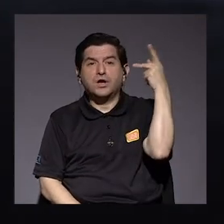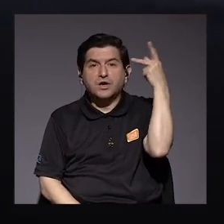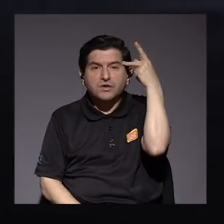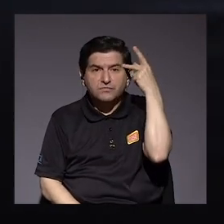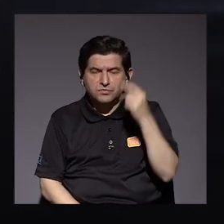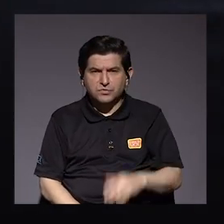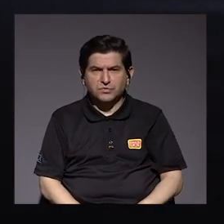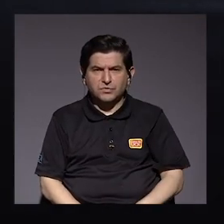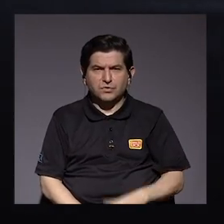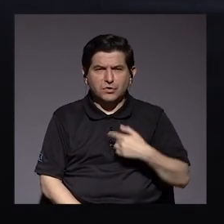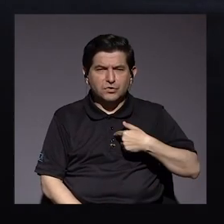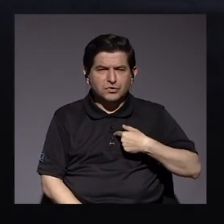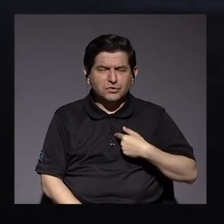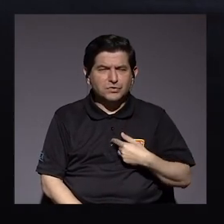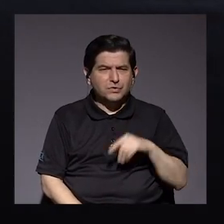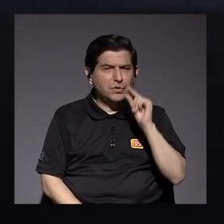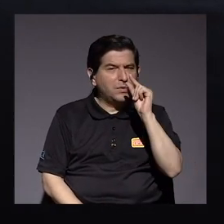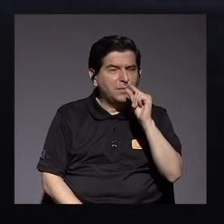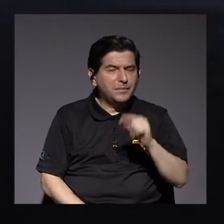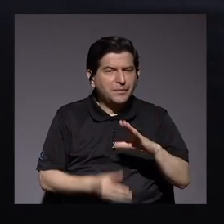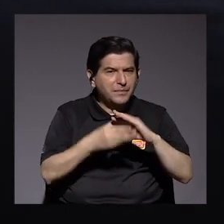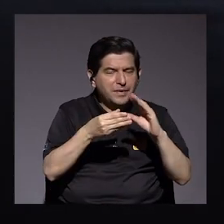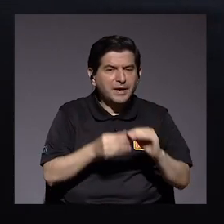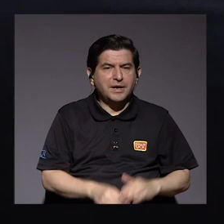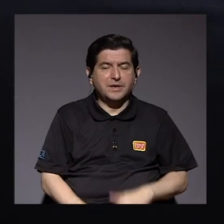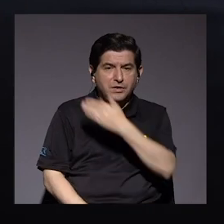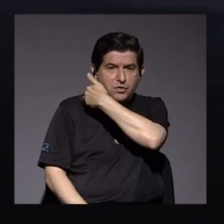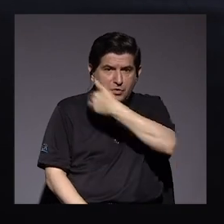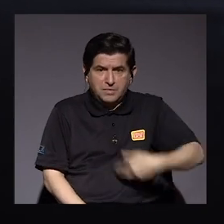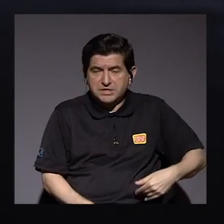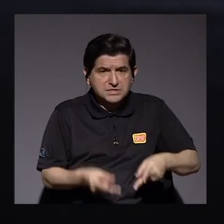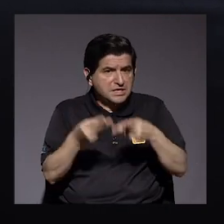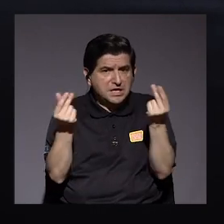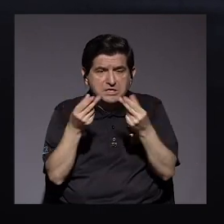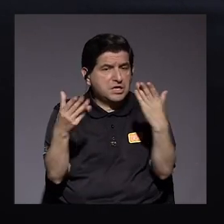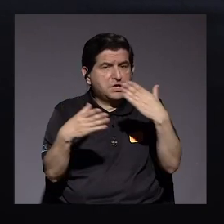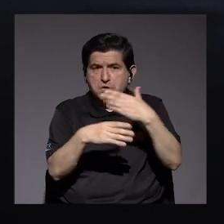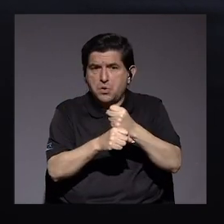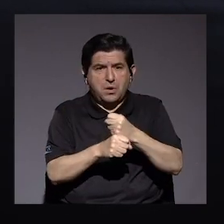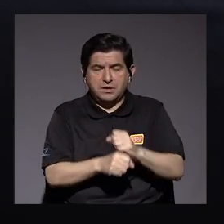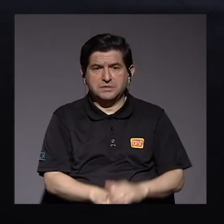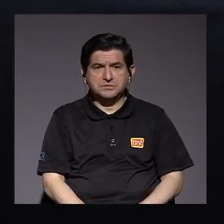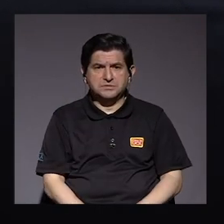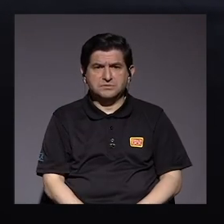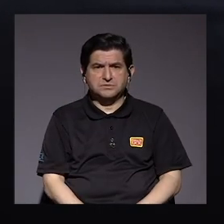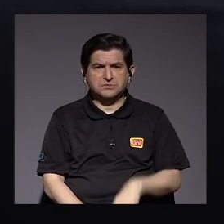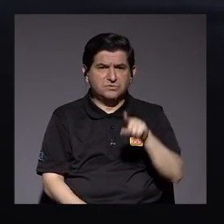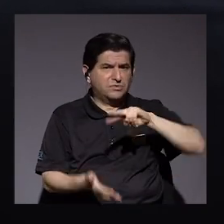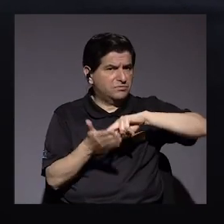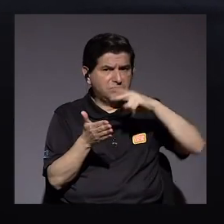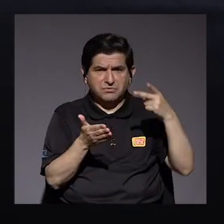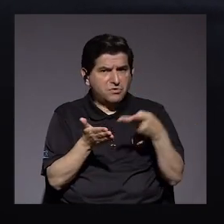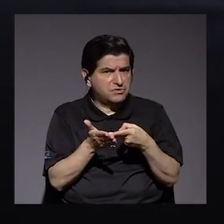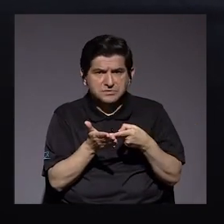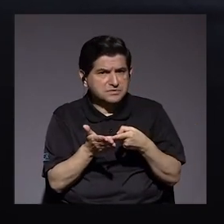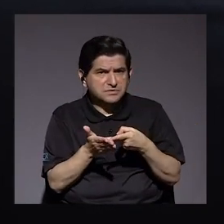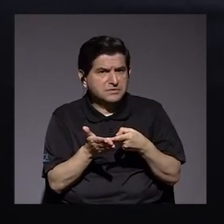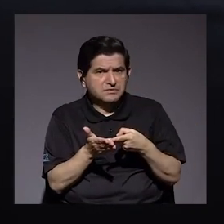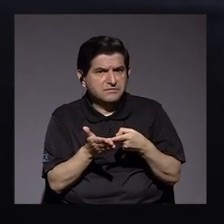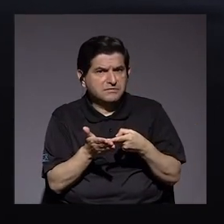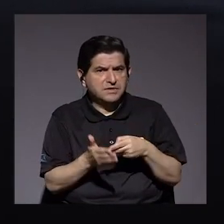político quiero continuar pero le hago un paréntesis en su concierto tuvimos un presidente que no gasto por eso no tiene que ser categorizado